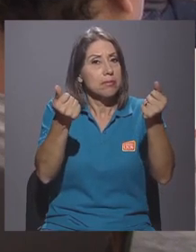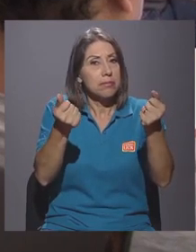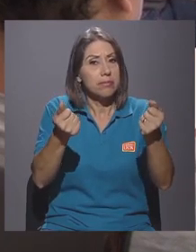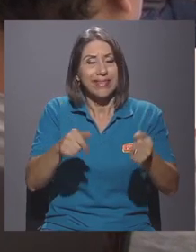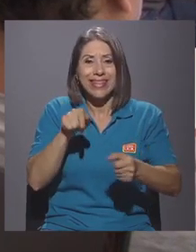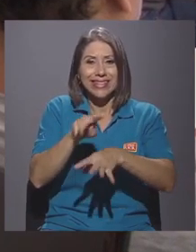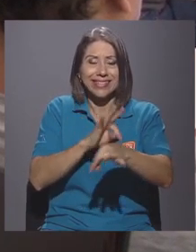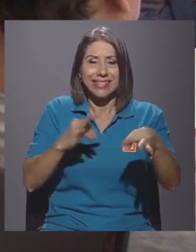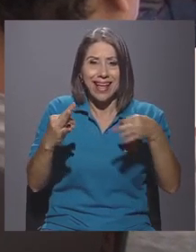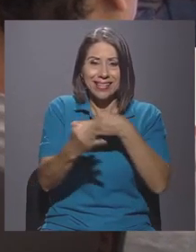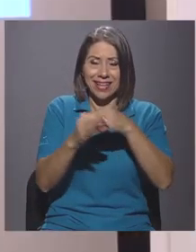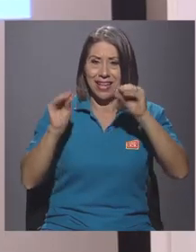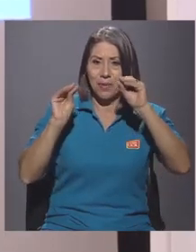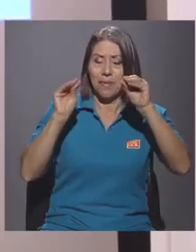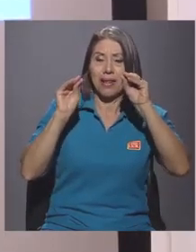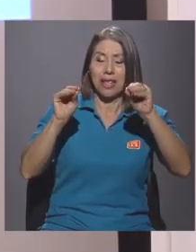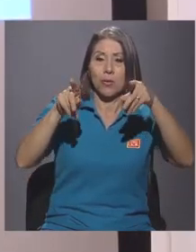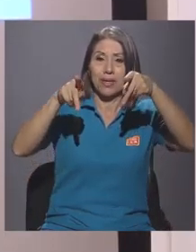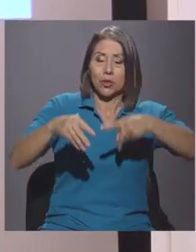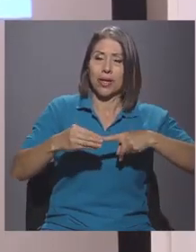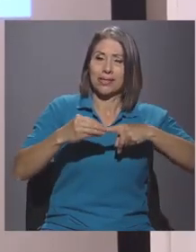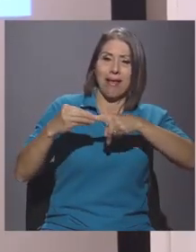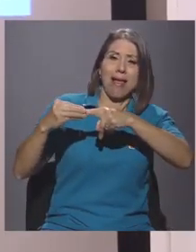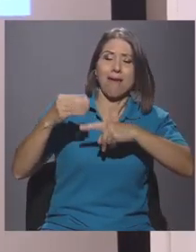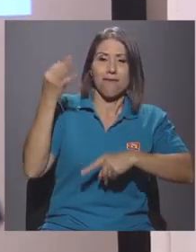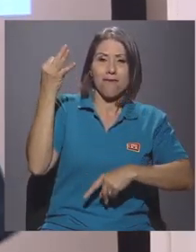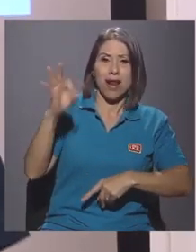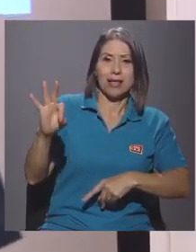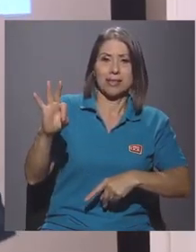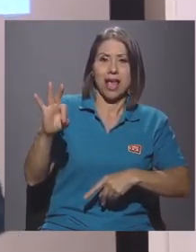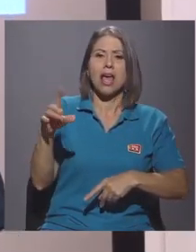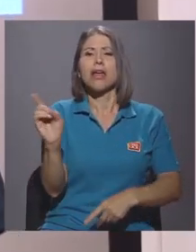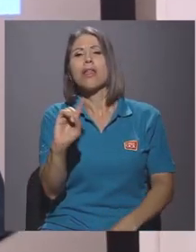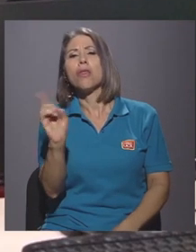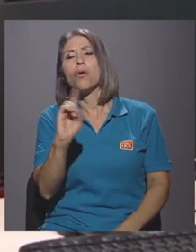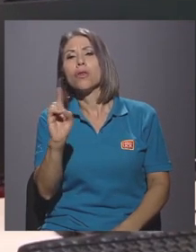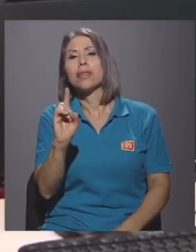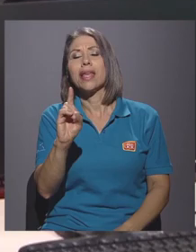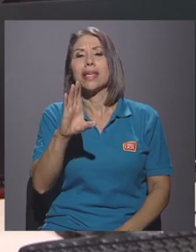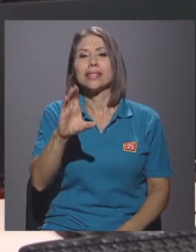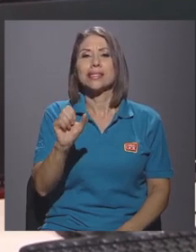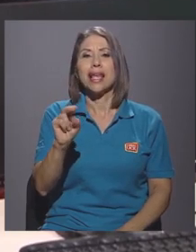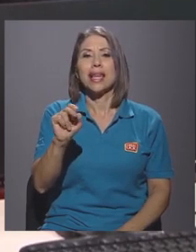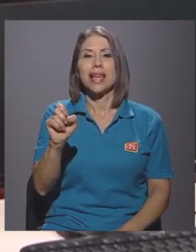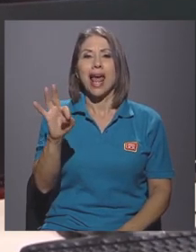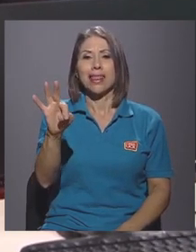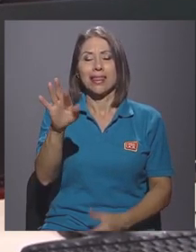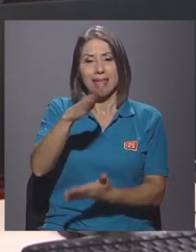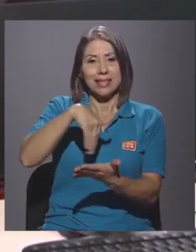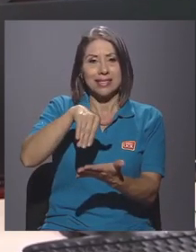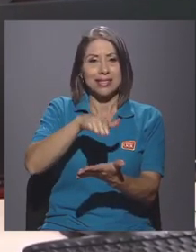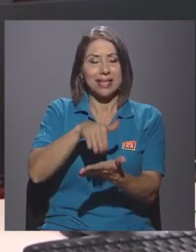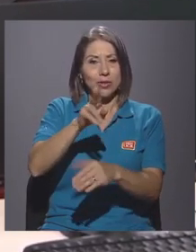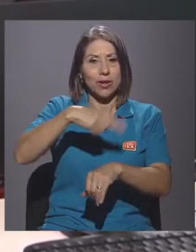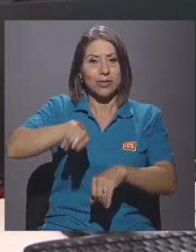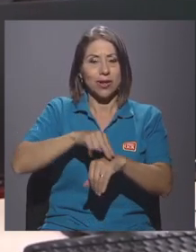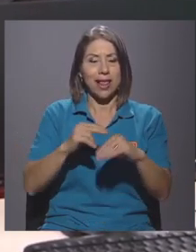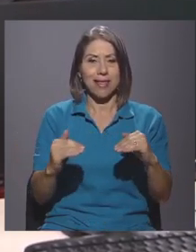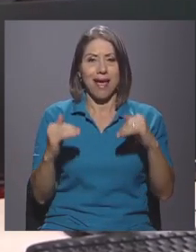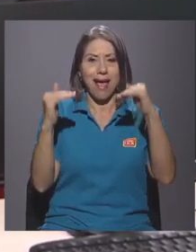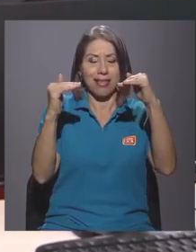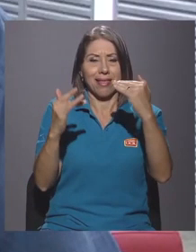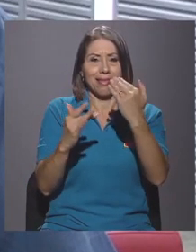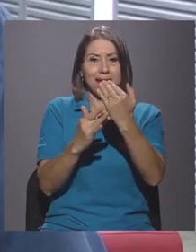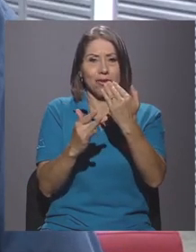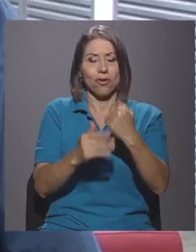Este taller fue impartido por geólogos de Francia y se llevó a cabo en las instalaciones del CENAT, el Centro Nacional de Alta Tecnología. Como